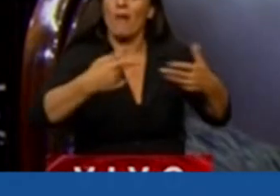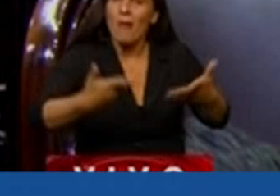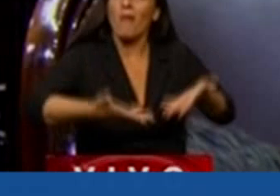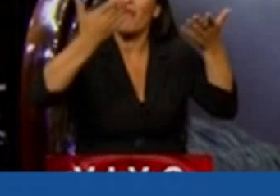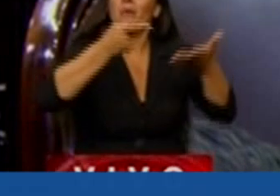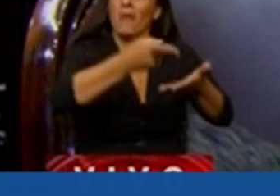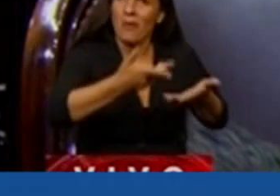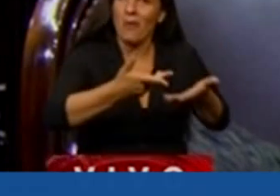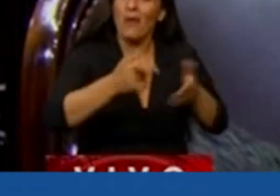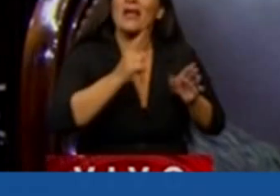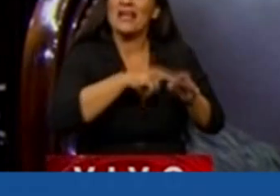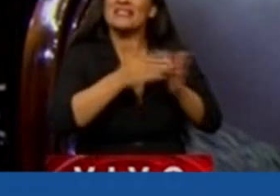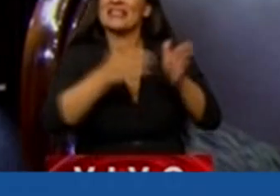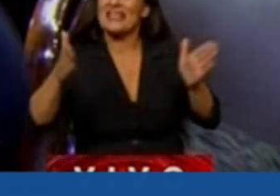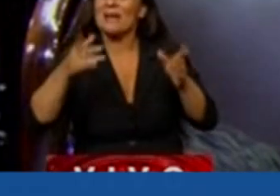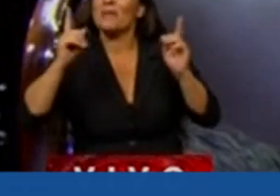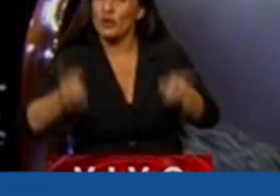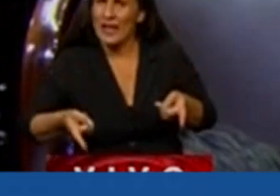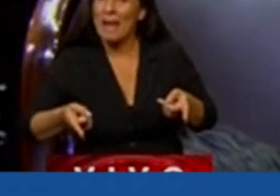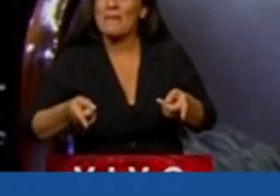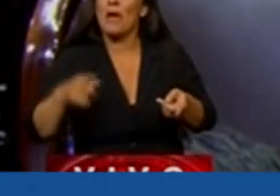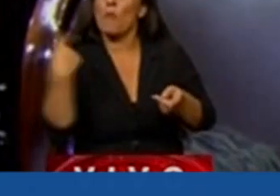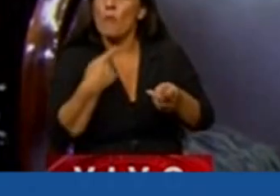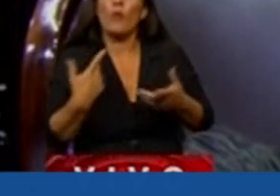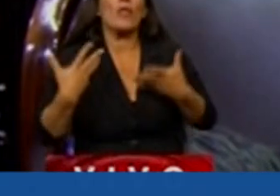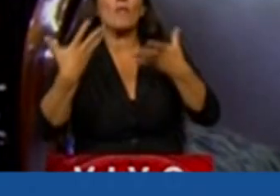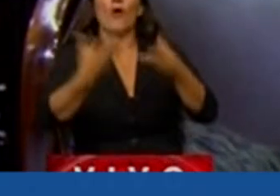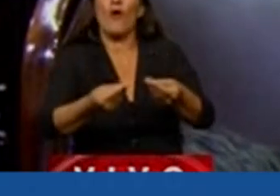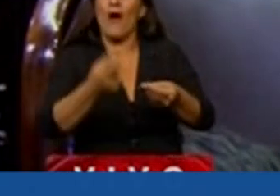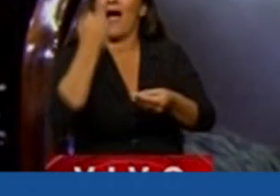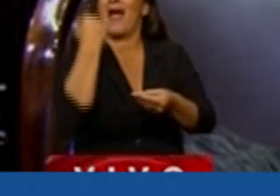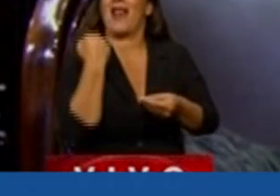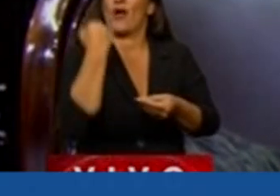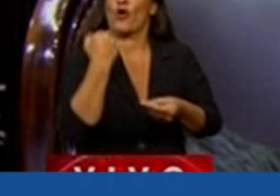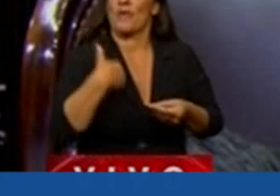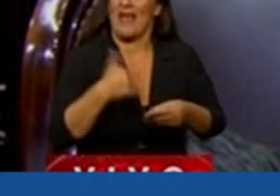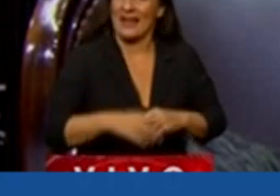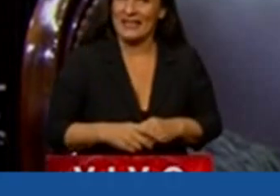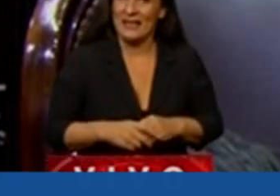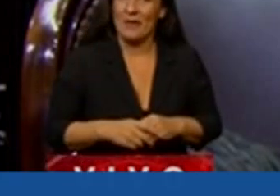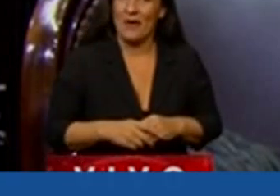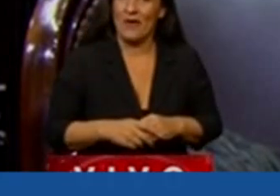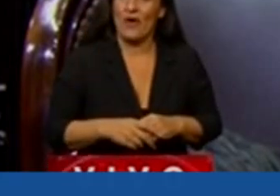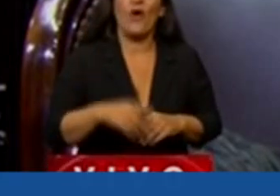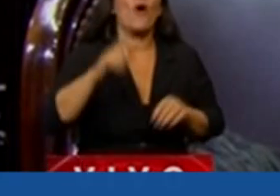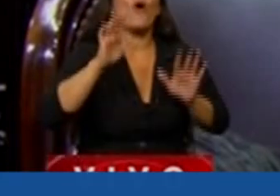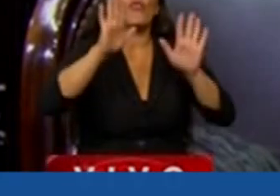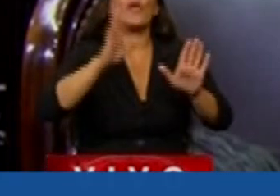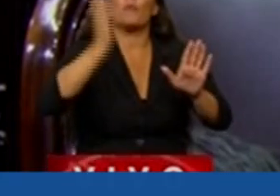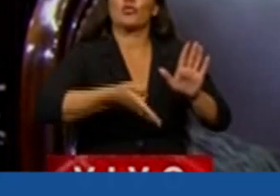logramos llevar adelante el plan de salvataje más importante de la historia económica de nuestro país, logrando un crecimiento del